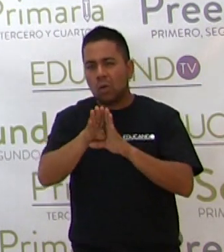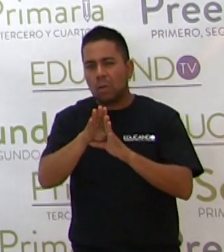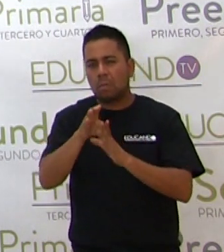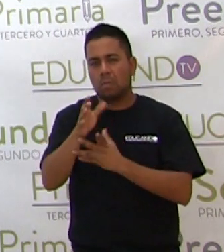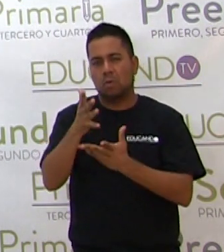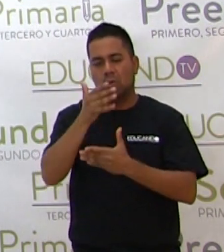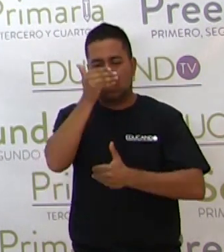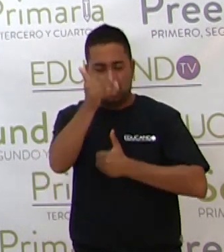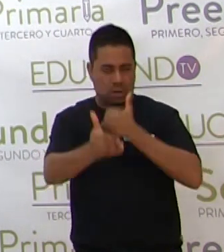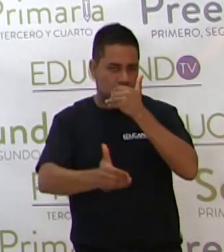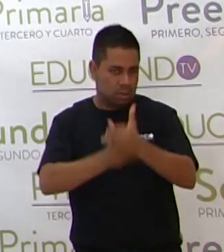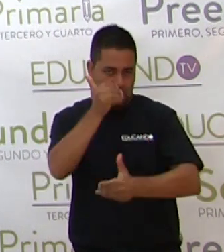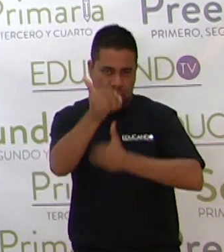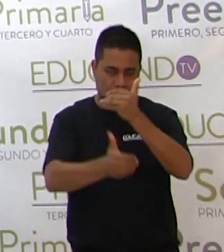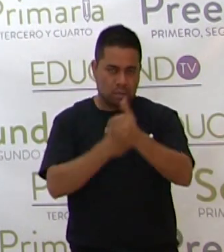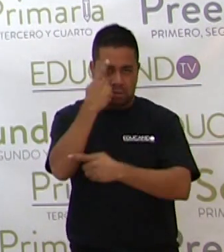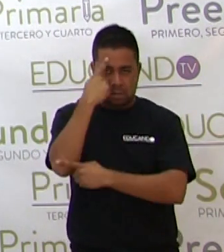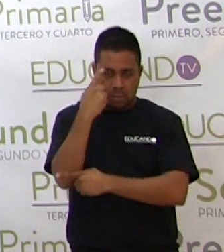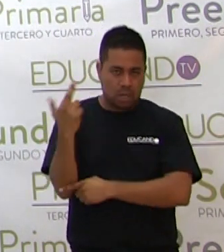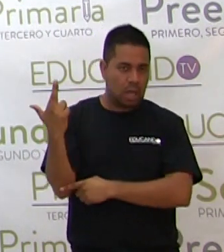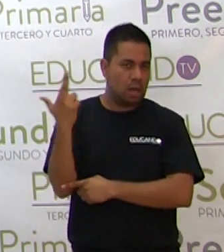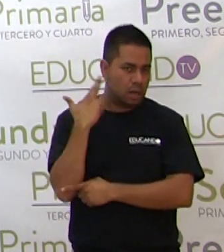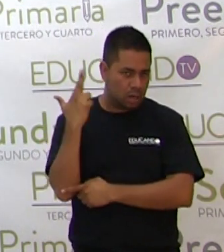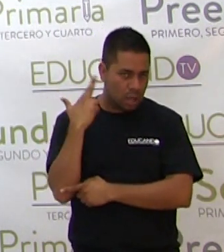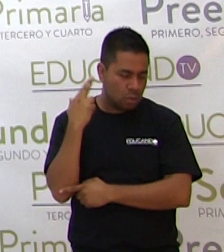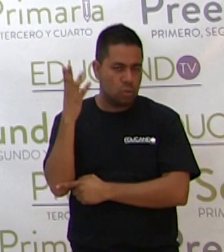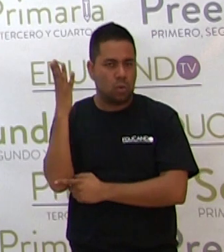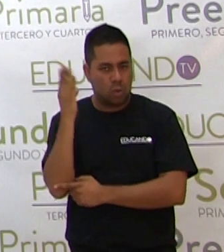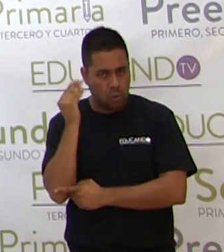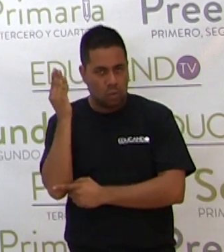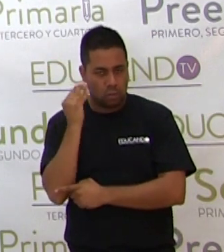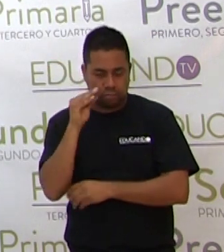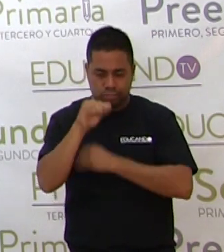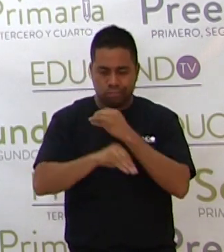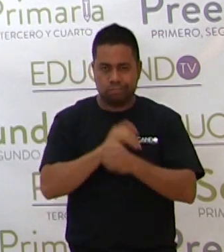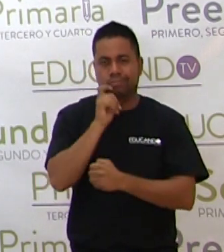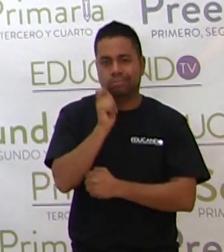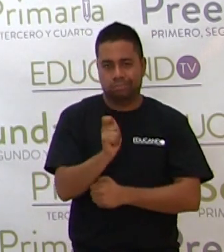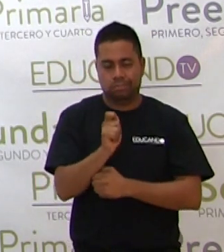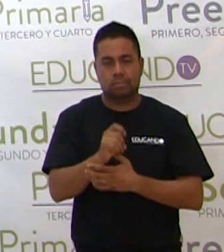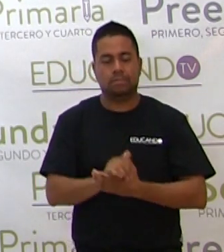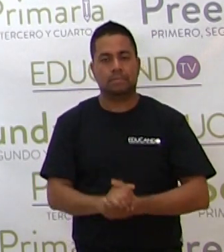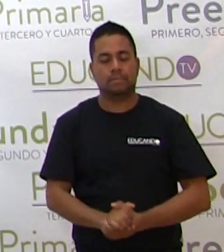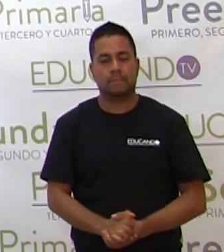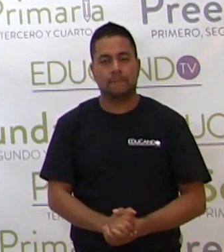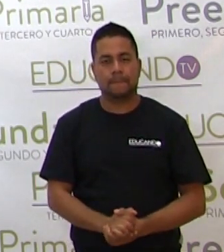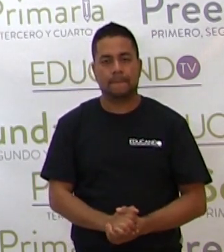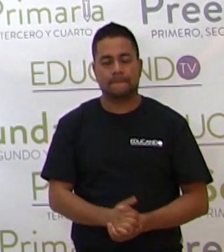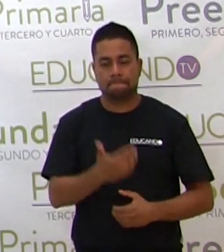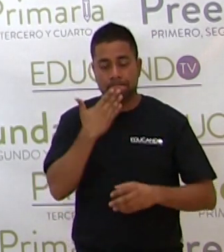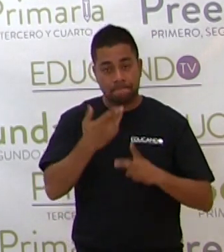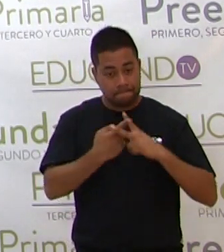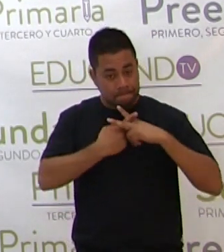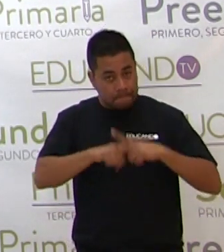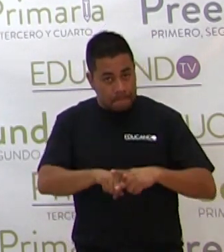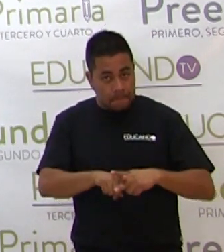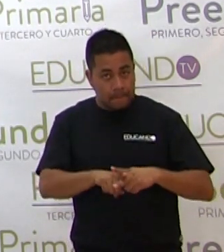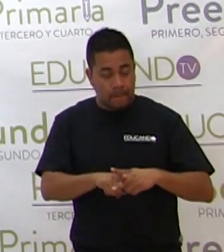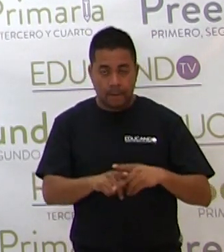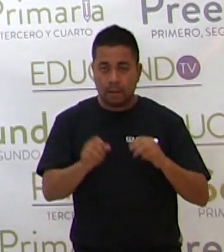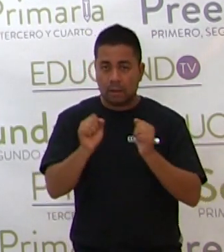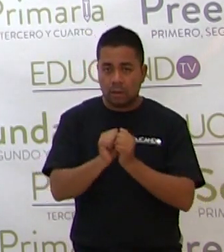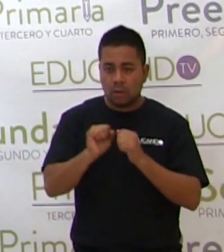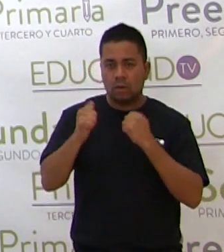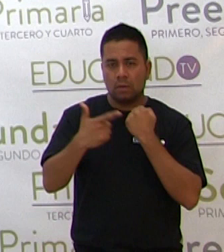de la elaboración de un programa de radio y vamos a iniciar rápidamente con